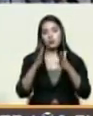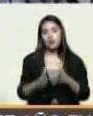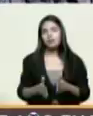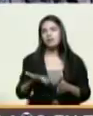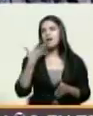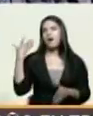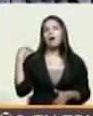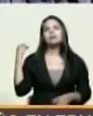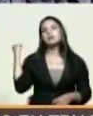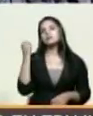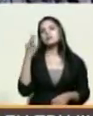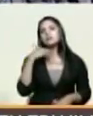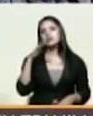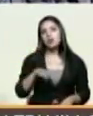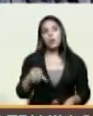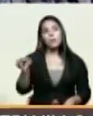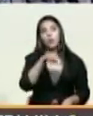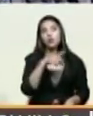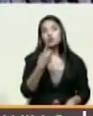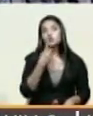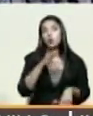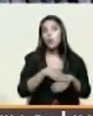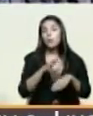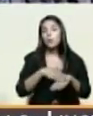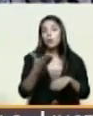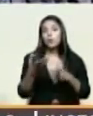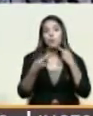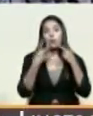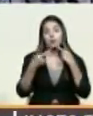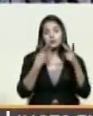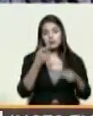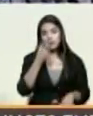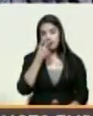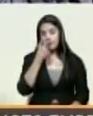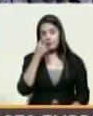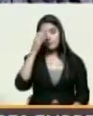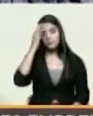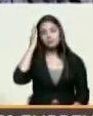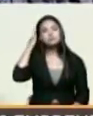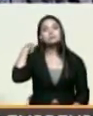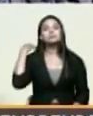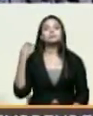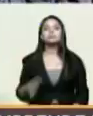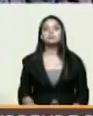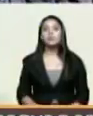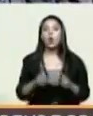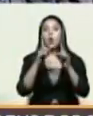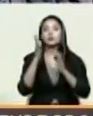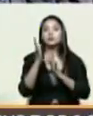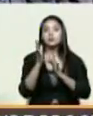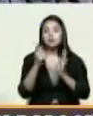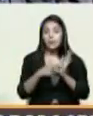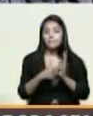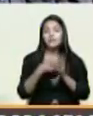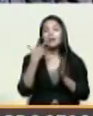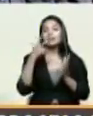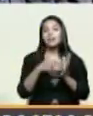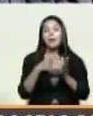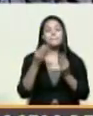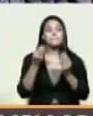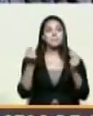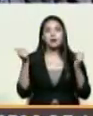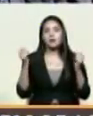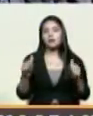fueron asesinados por ellos, solo por razones políticas. Más de 11.000, hay 3.000